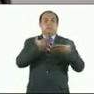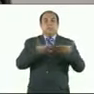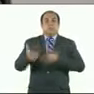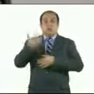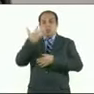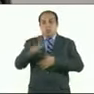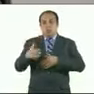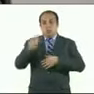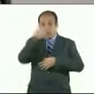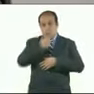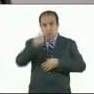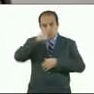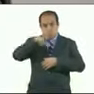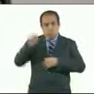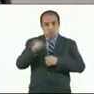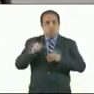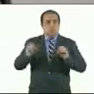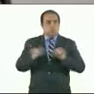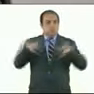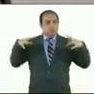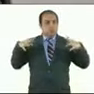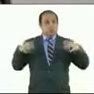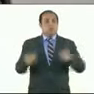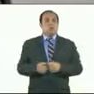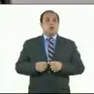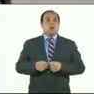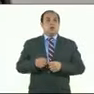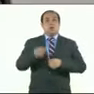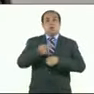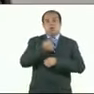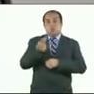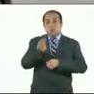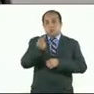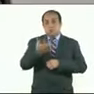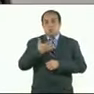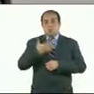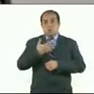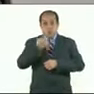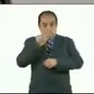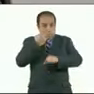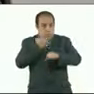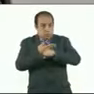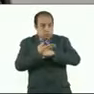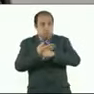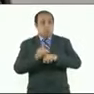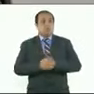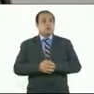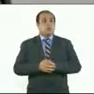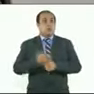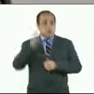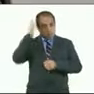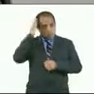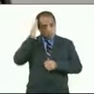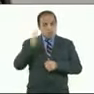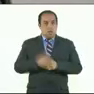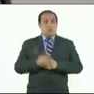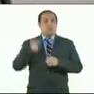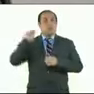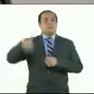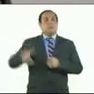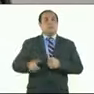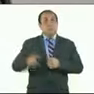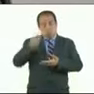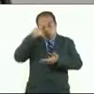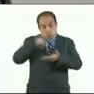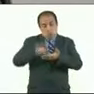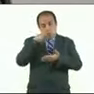explosión. Prácticamente usted fue la que tomó el mando y la batuta en esa situación de emergencia, cuando creo que una de las